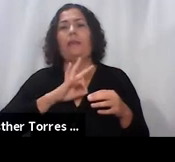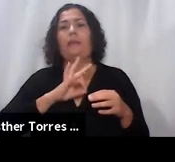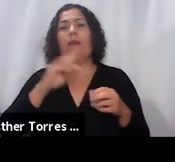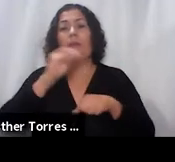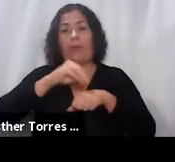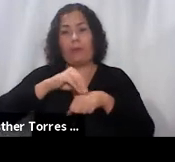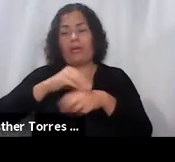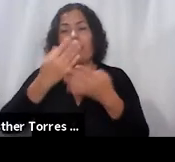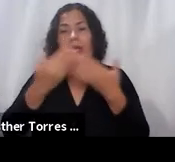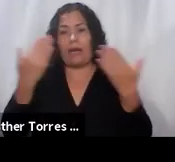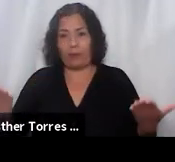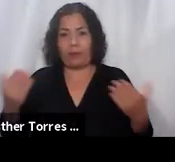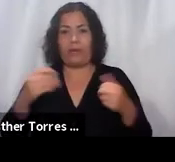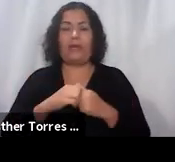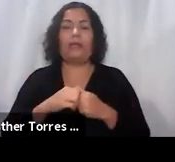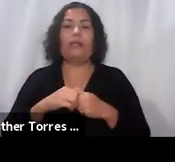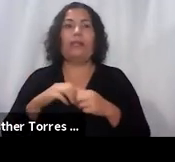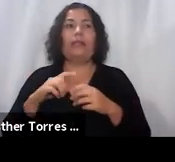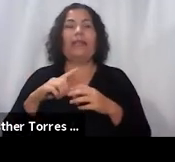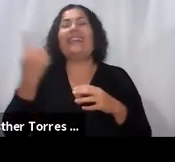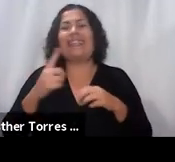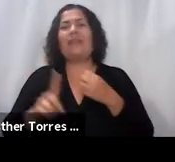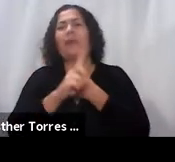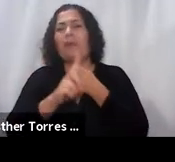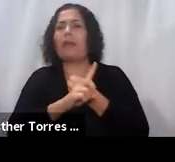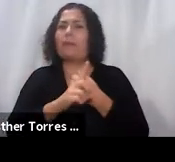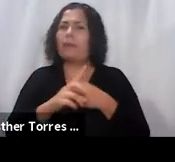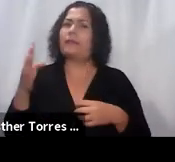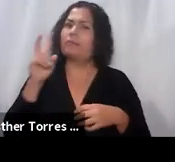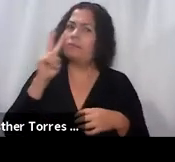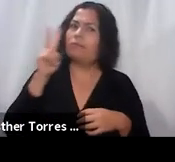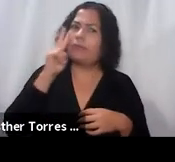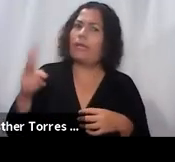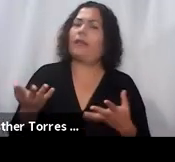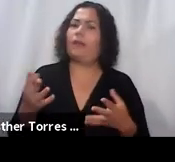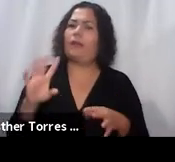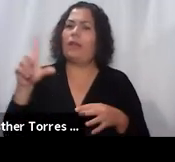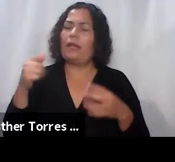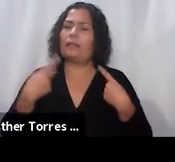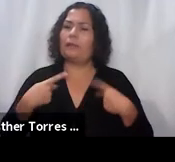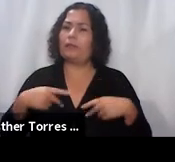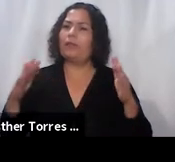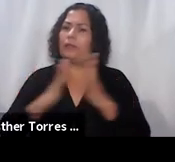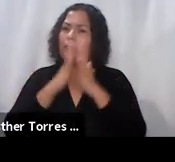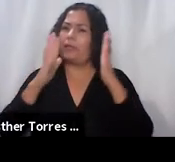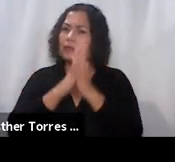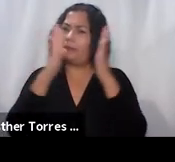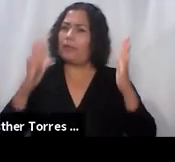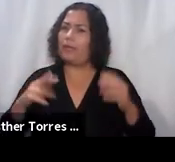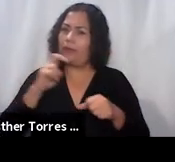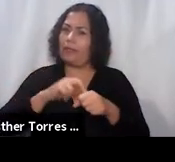problemas que encontraron, ¿no? Los que tomaron los participantes, los que tomaron este curso,